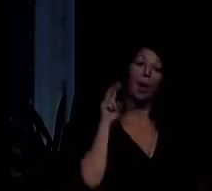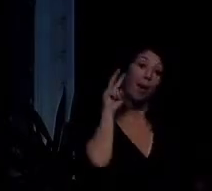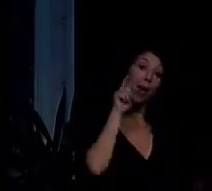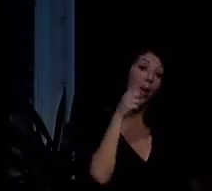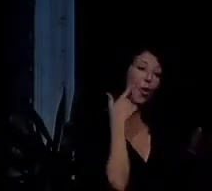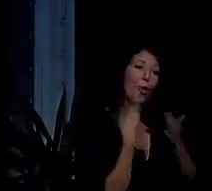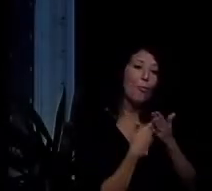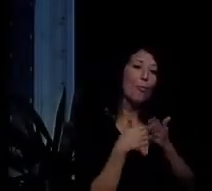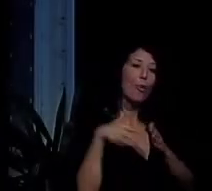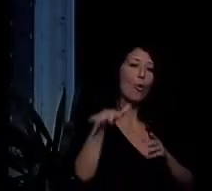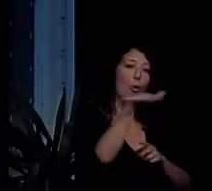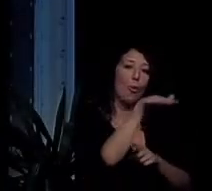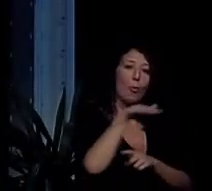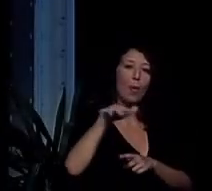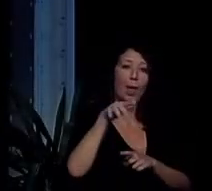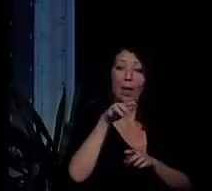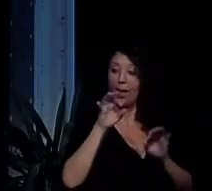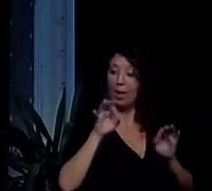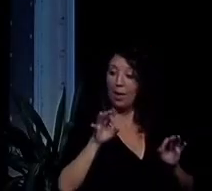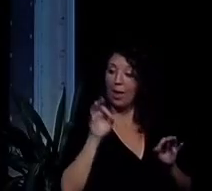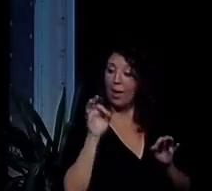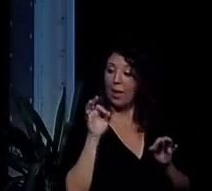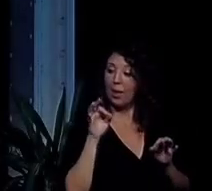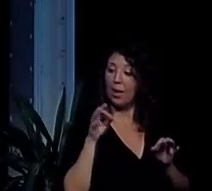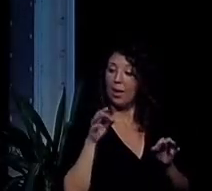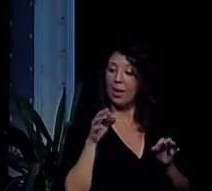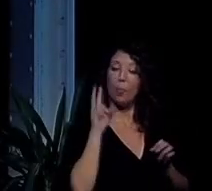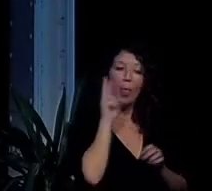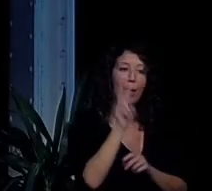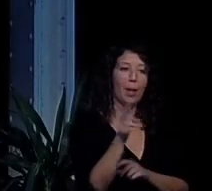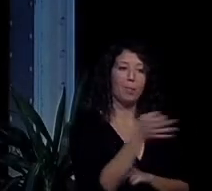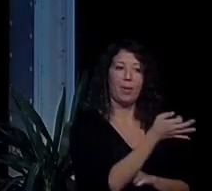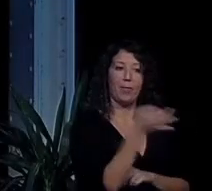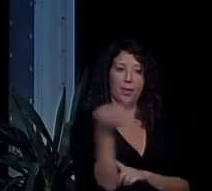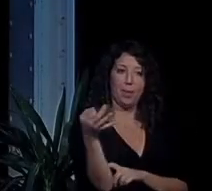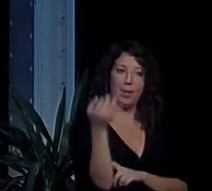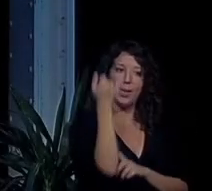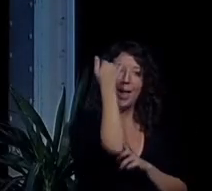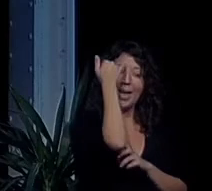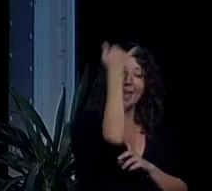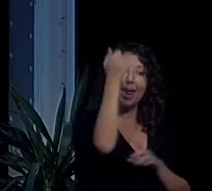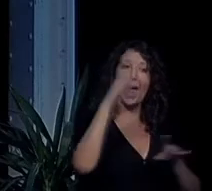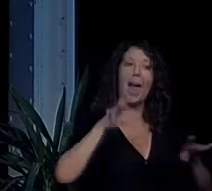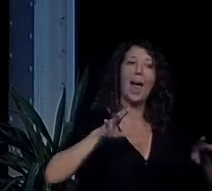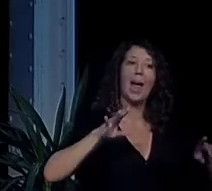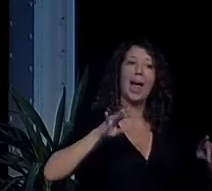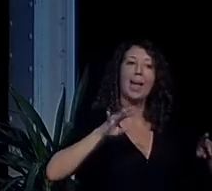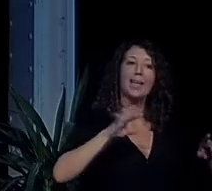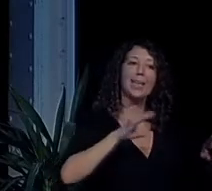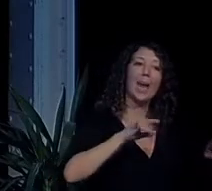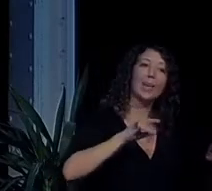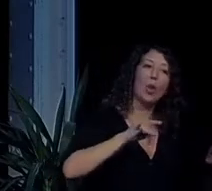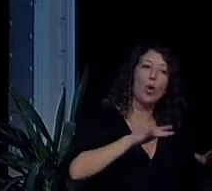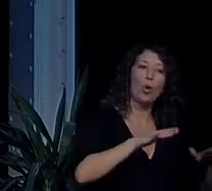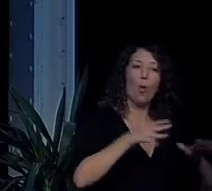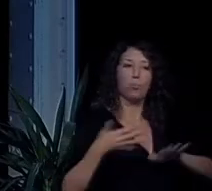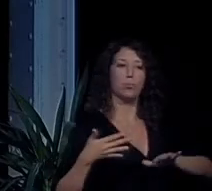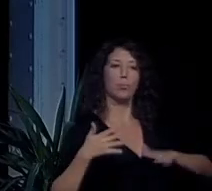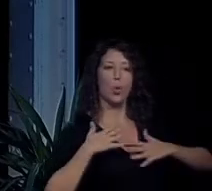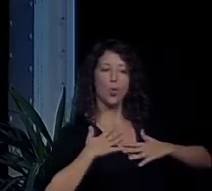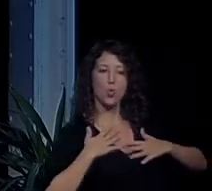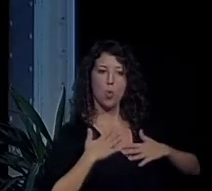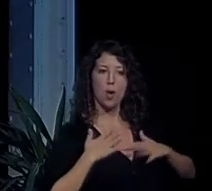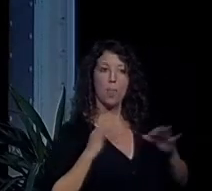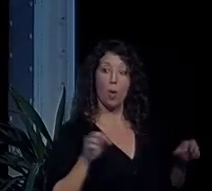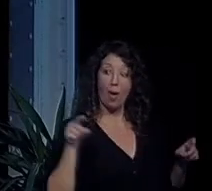tienen allí, me parece que es un sitio en el que se ve claramente, perfectamente, esta idea de territorio y cuerpo o suceso, ¿no? Y yo allí fui